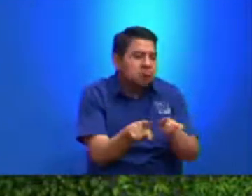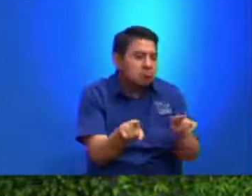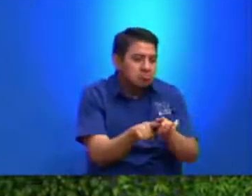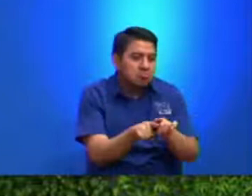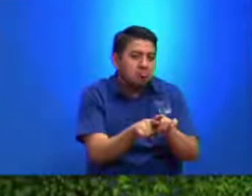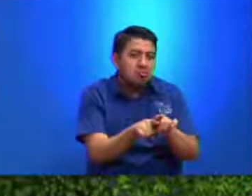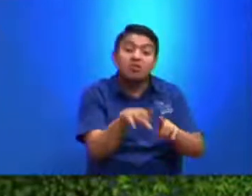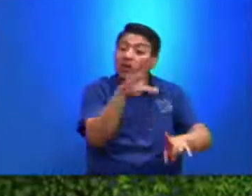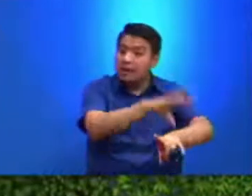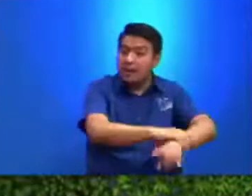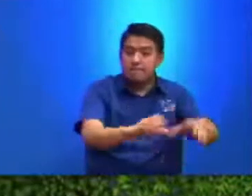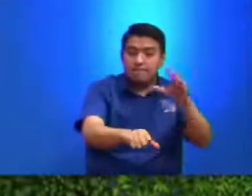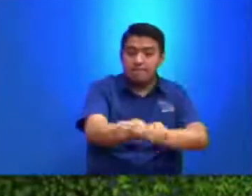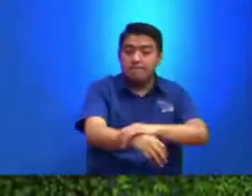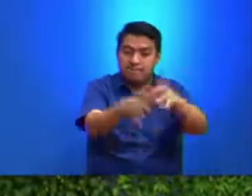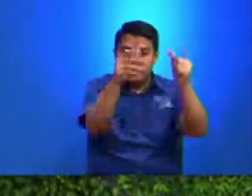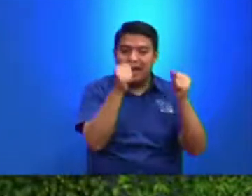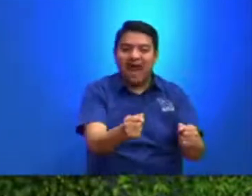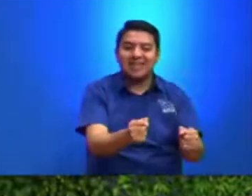Usted sabe que existe